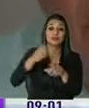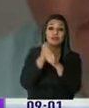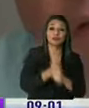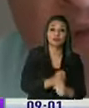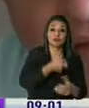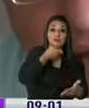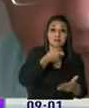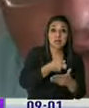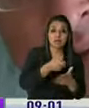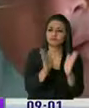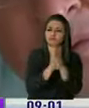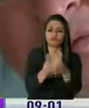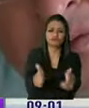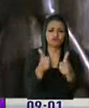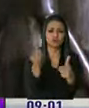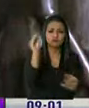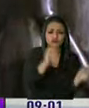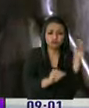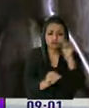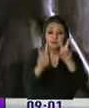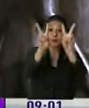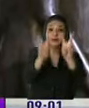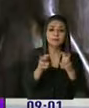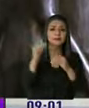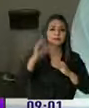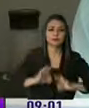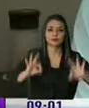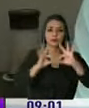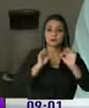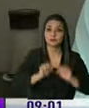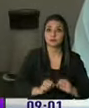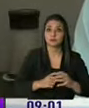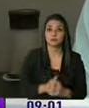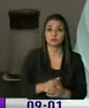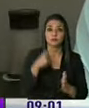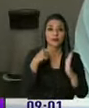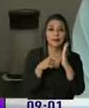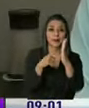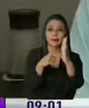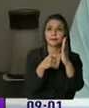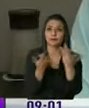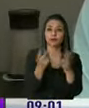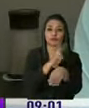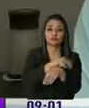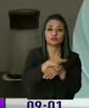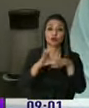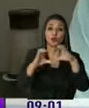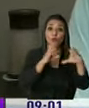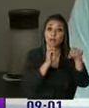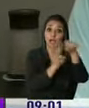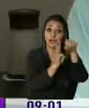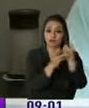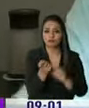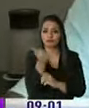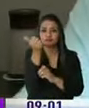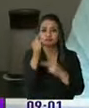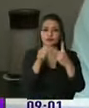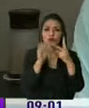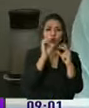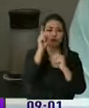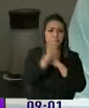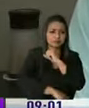Fundamedios aplauden que se hayan incluido temas que les preocupa. En el sentido de la eliminación de la Supercom, del régimen punitivo